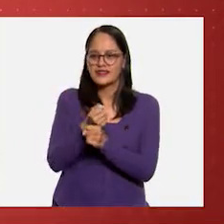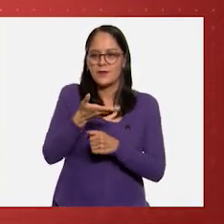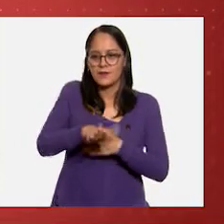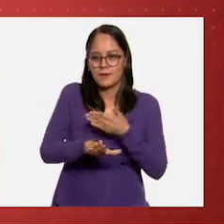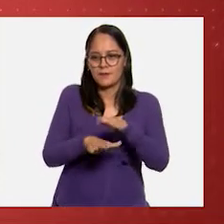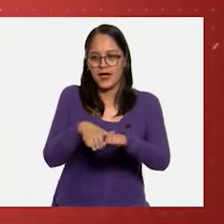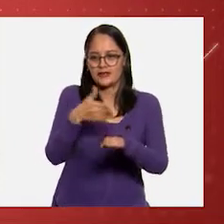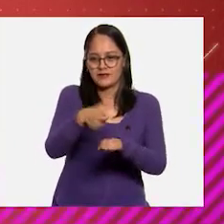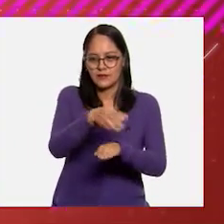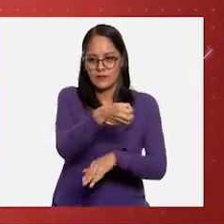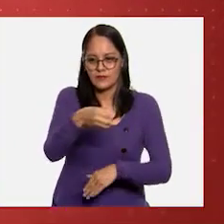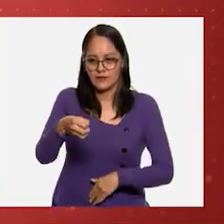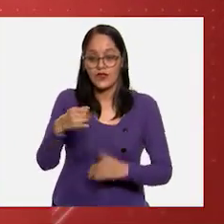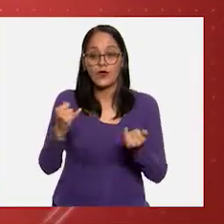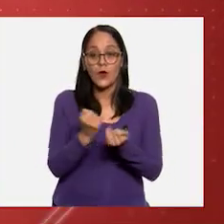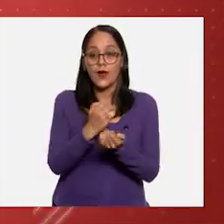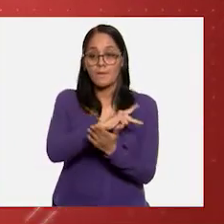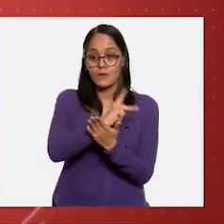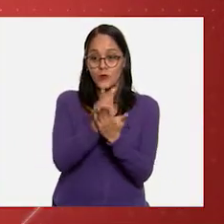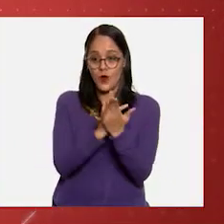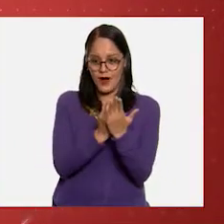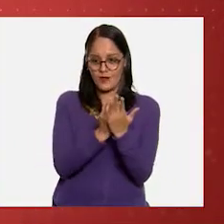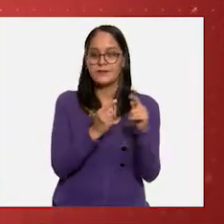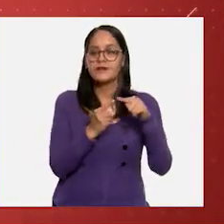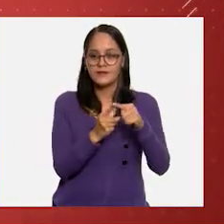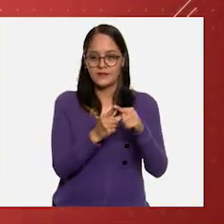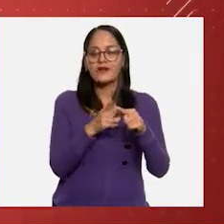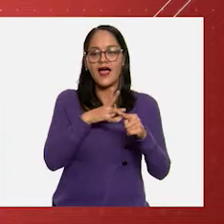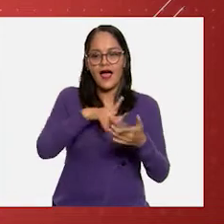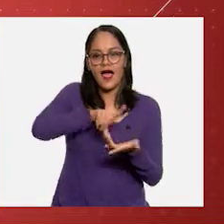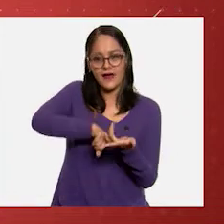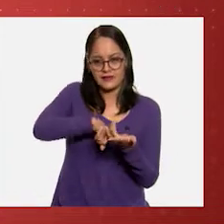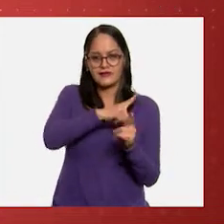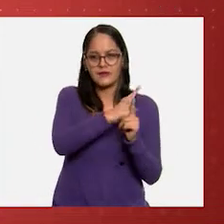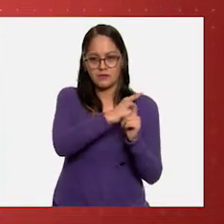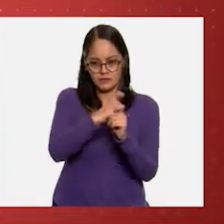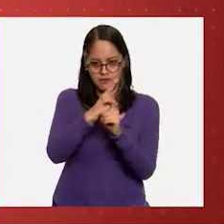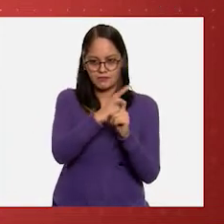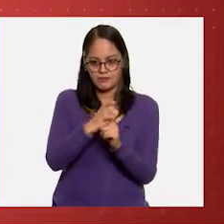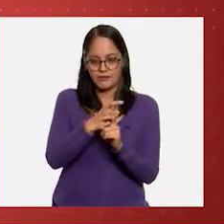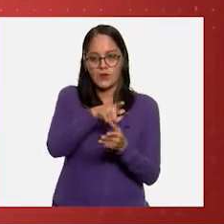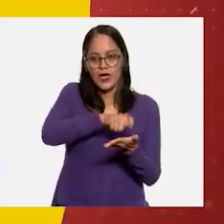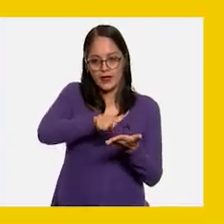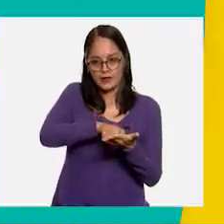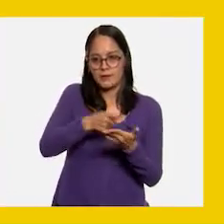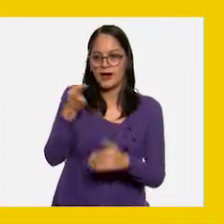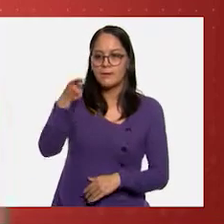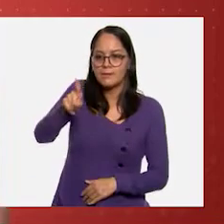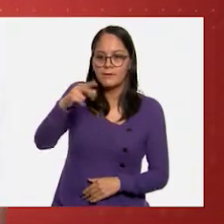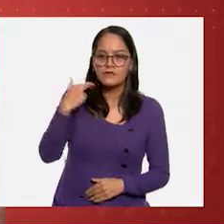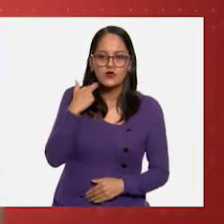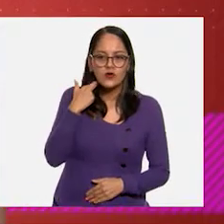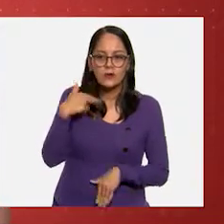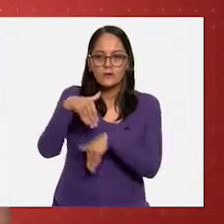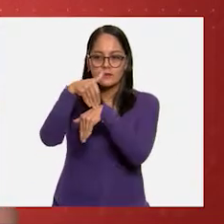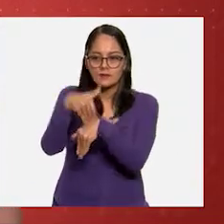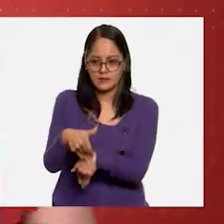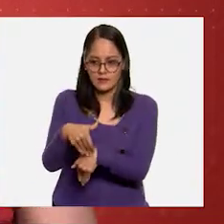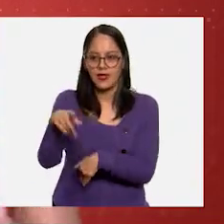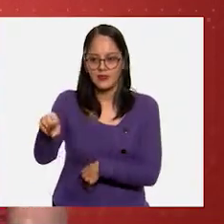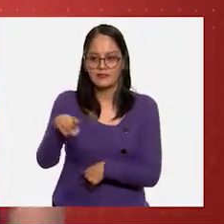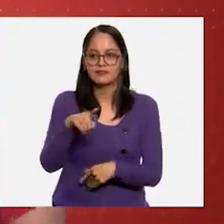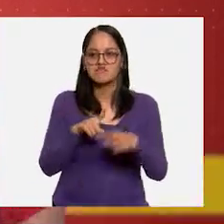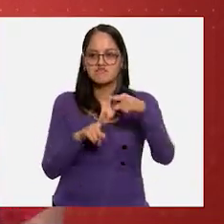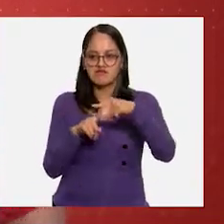el de programa, que es un algoritmo que ha sido codificado o escrito para que un robot pueda ejecutarlo y realizar una tarea.